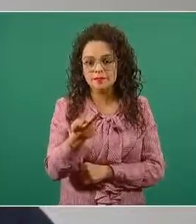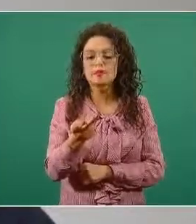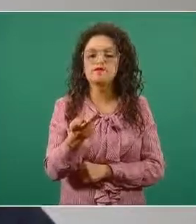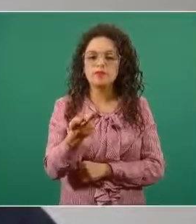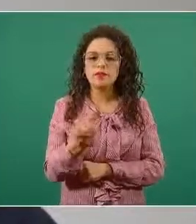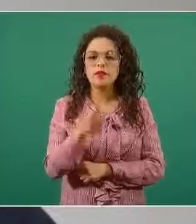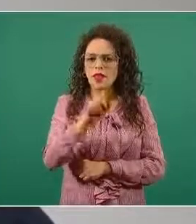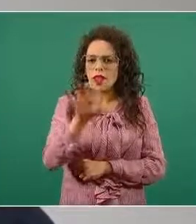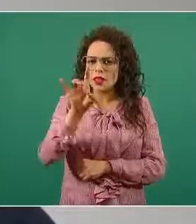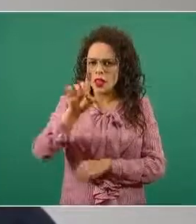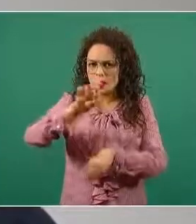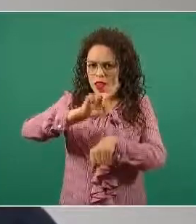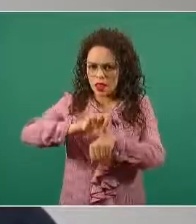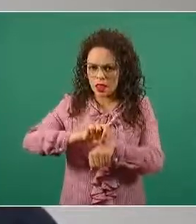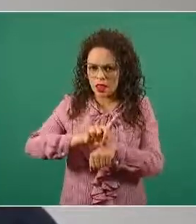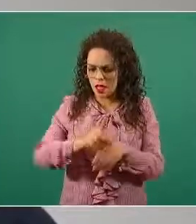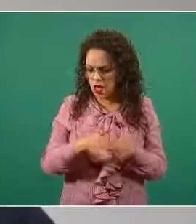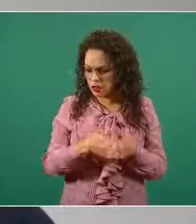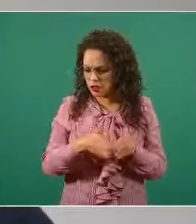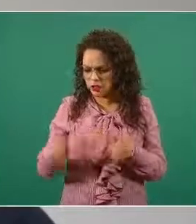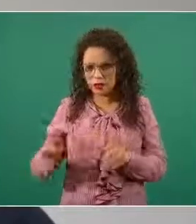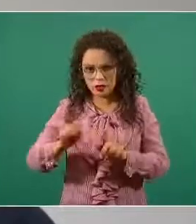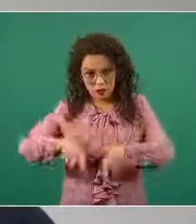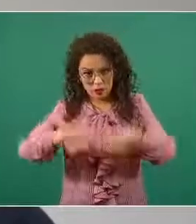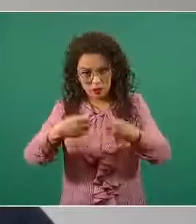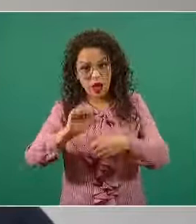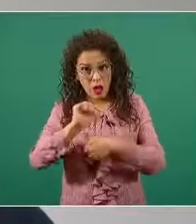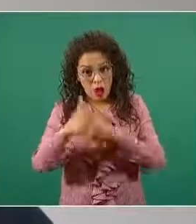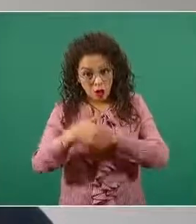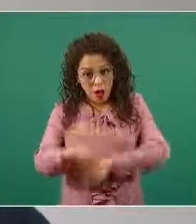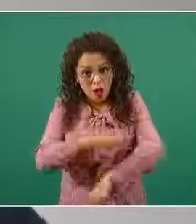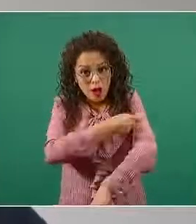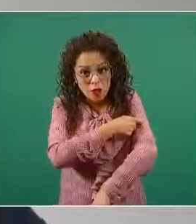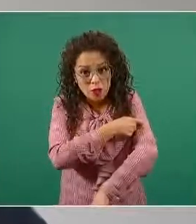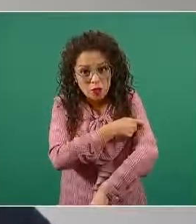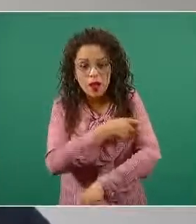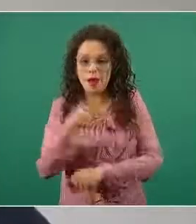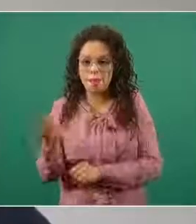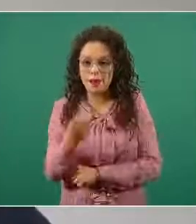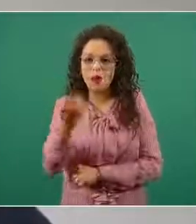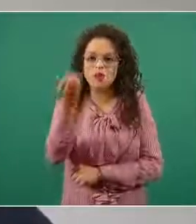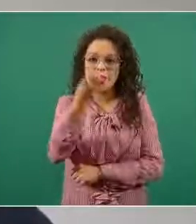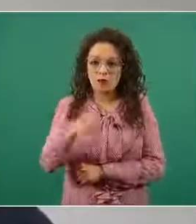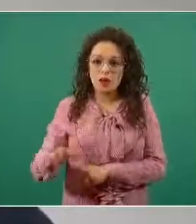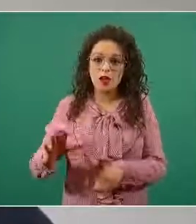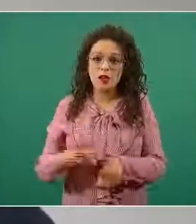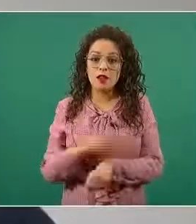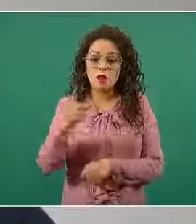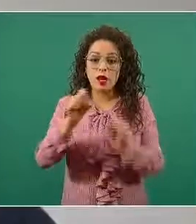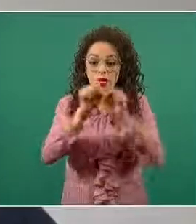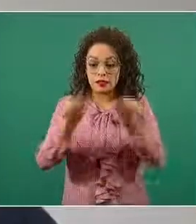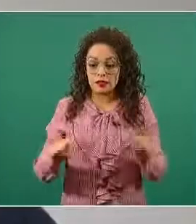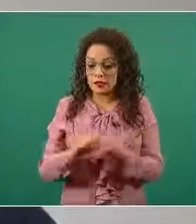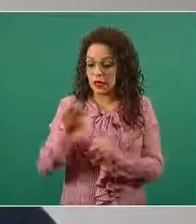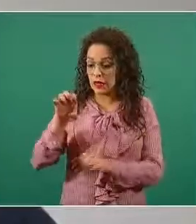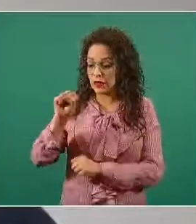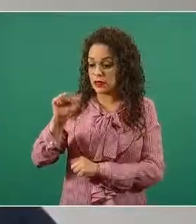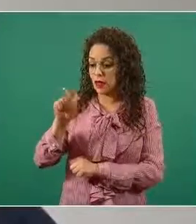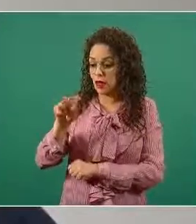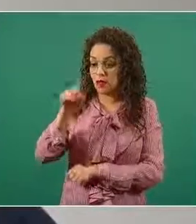últimos 30 días hubieran recibido algún tipo de vacuna, porque finalmente el sistema de ESAVIS no es